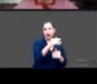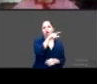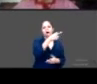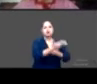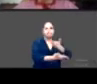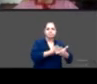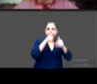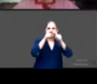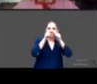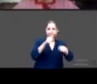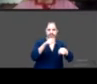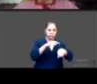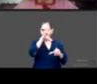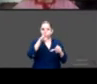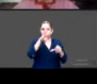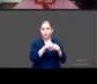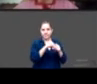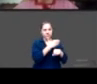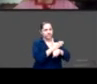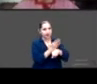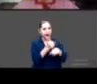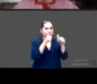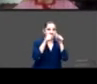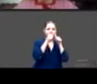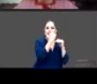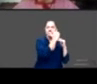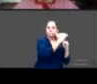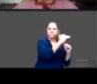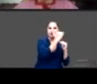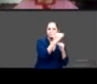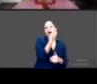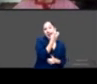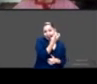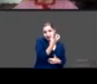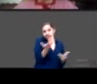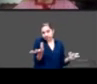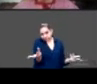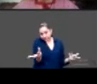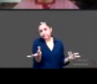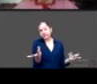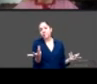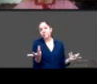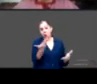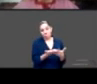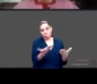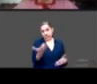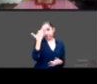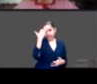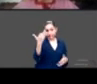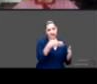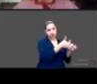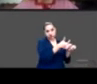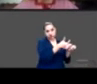sexual y reproductiva entonces esto puede ocasionar la que sigue por favor que aumenten las necesidades